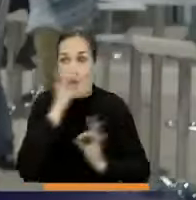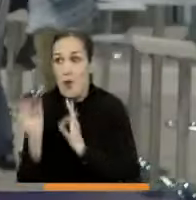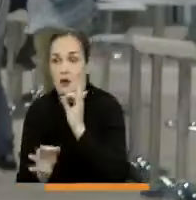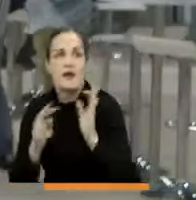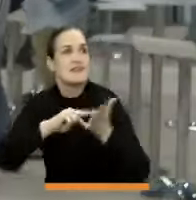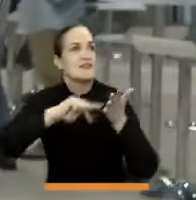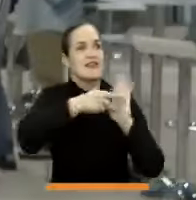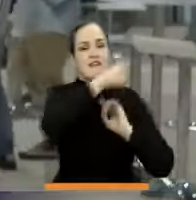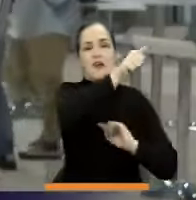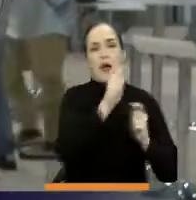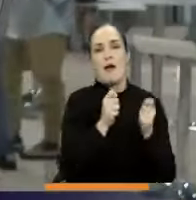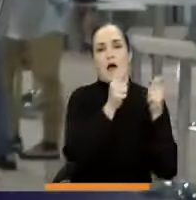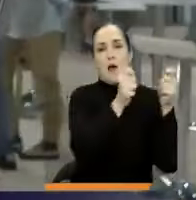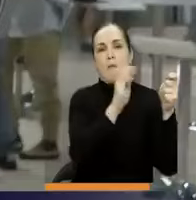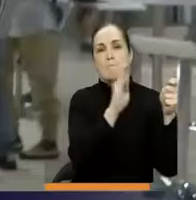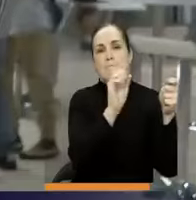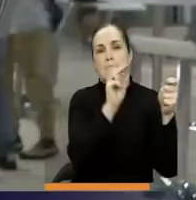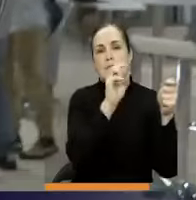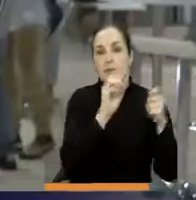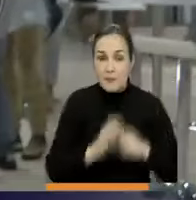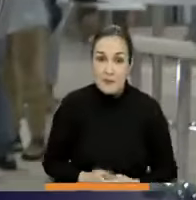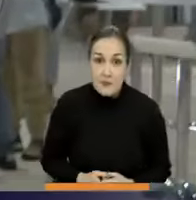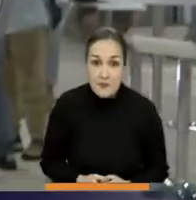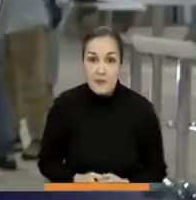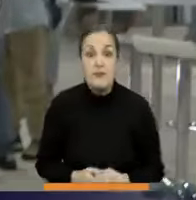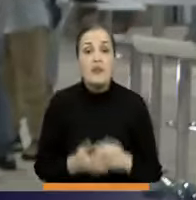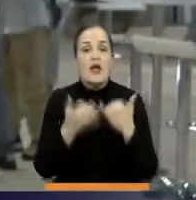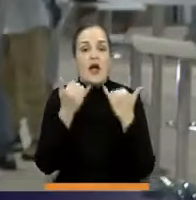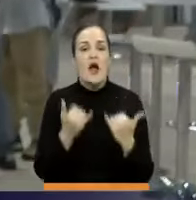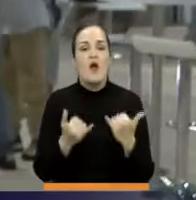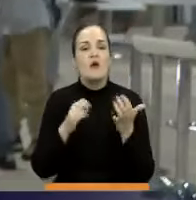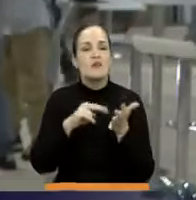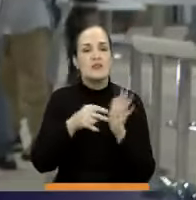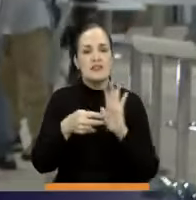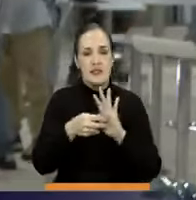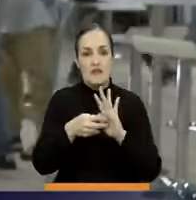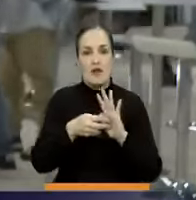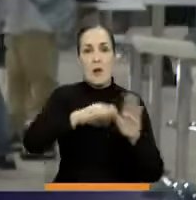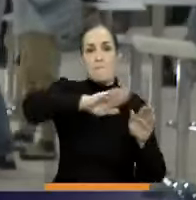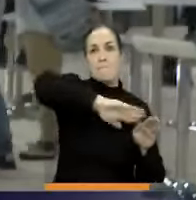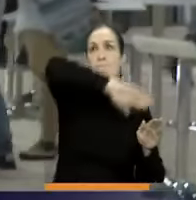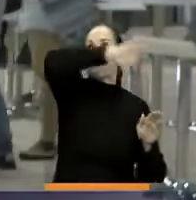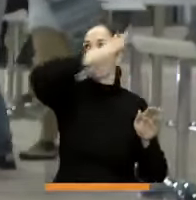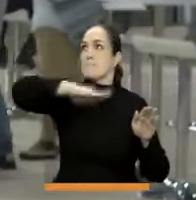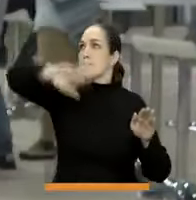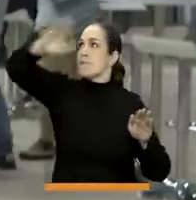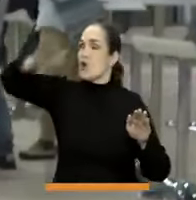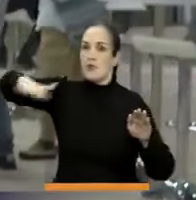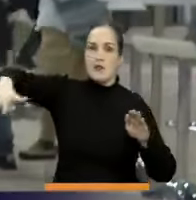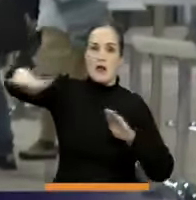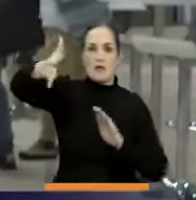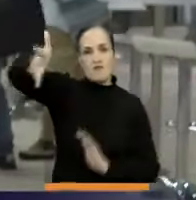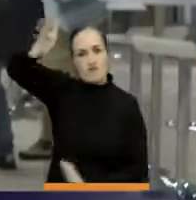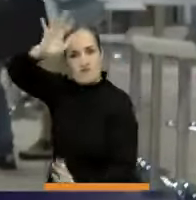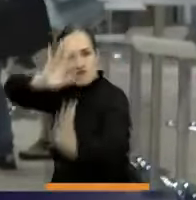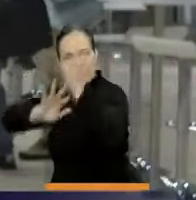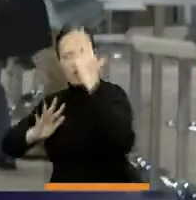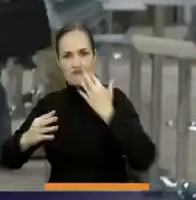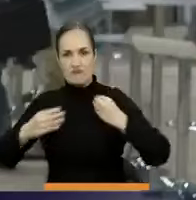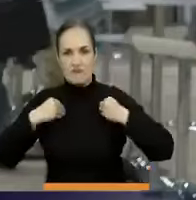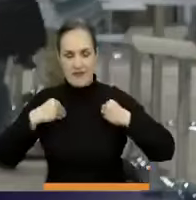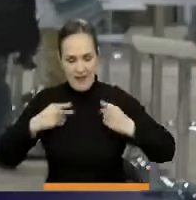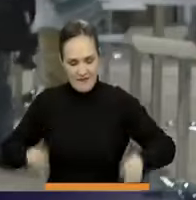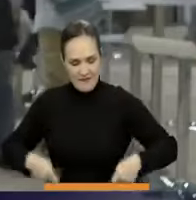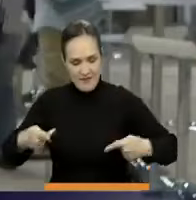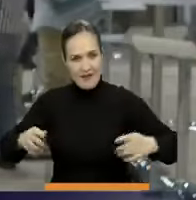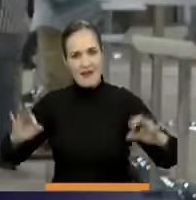eso, conservación, no sea únicamente por el hecho de estar en una montaña, sino que también nos sirva para ir cambiando nuestra